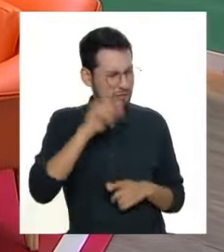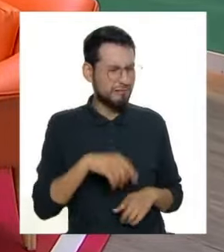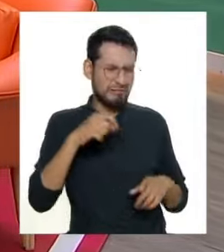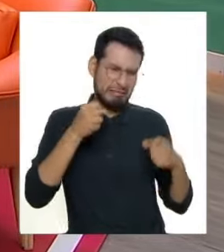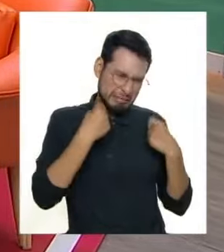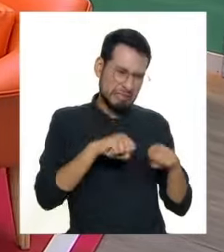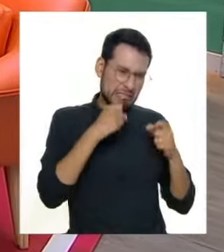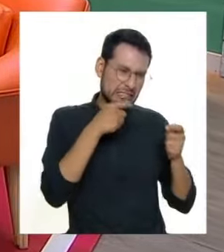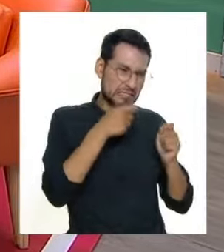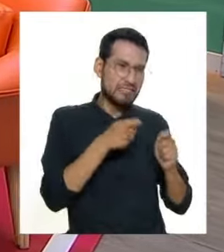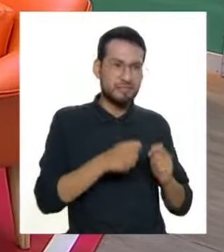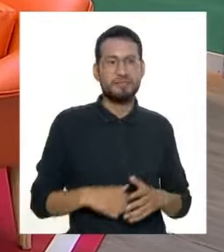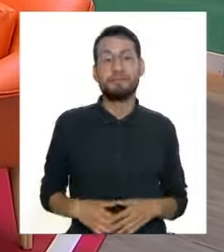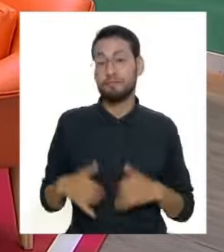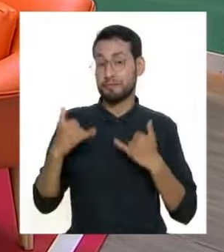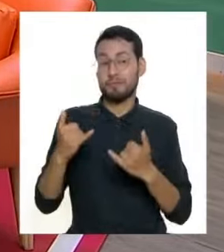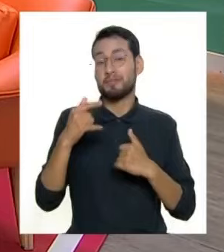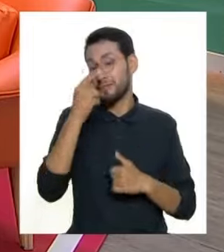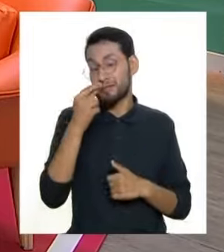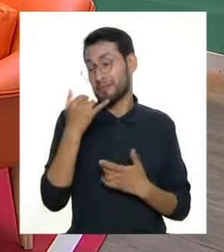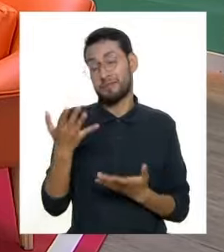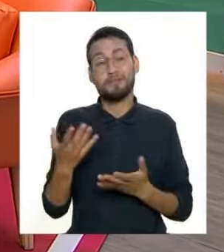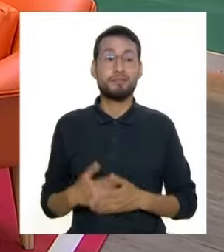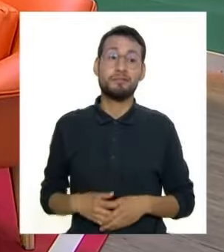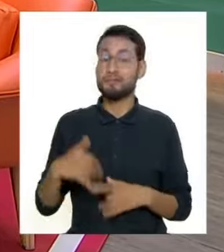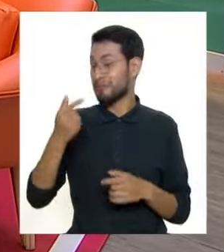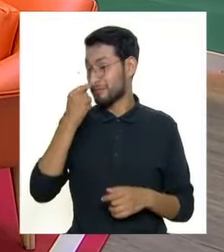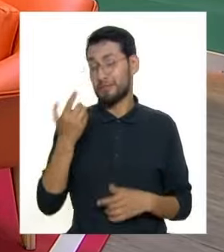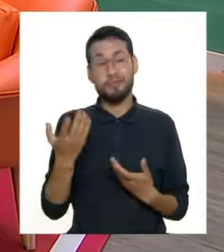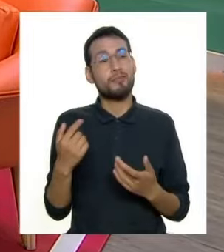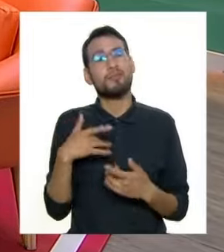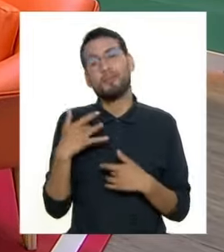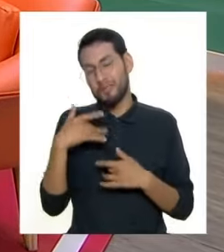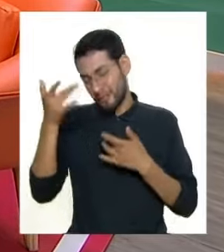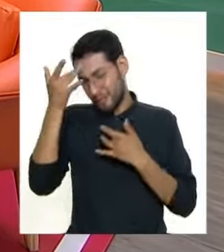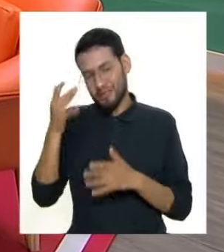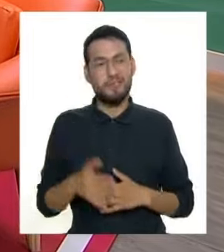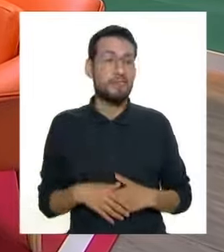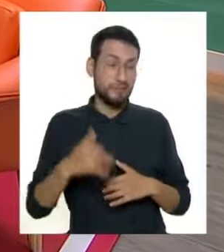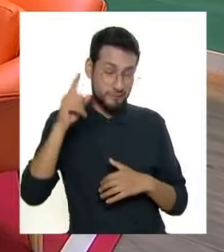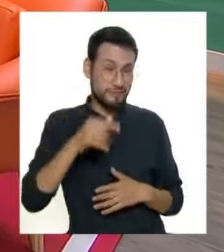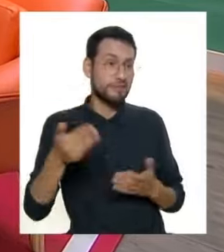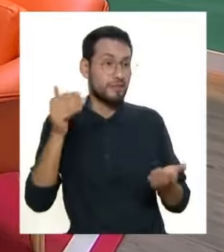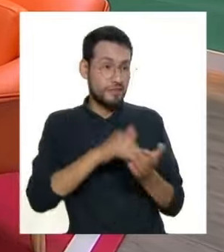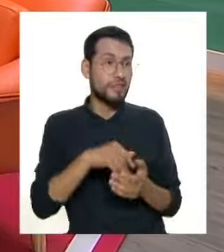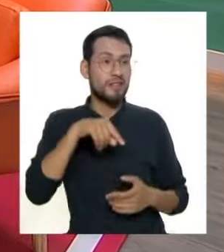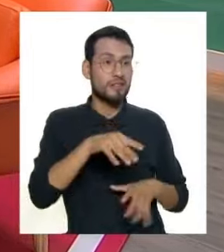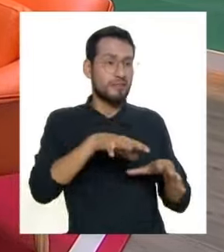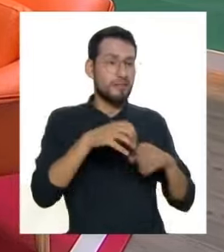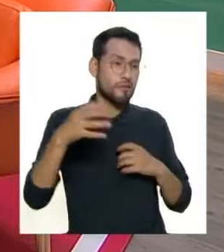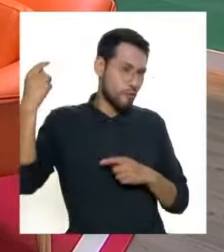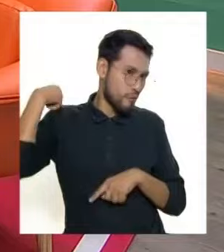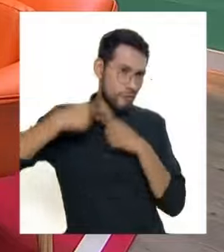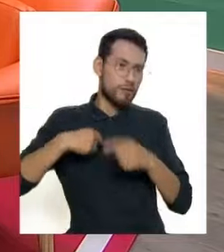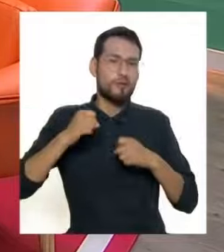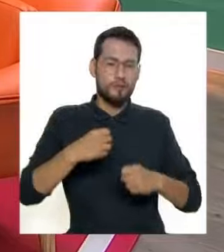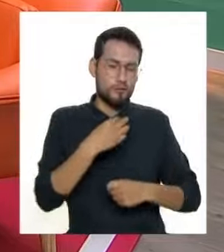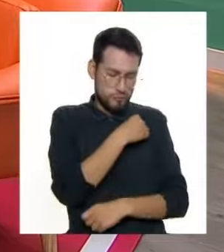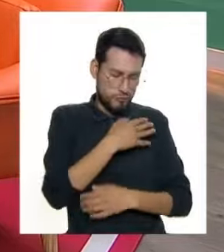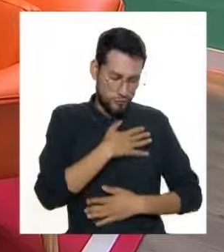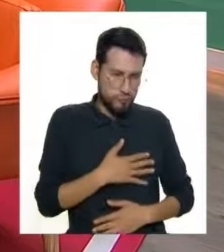presionarlo bastante para que lo haga. Y está resfriado el pobre, ¿ves? ¿Se resfrió? Pobrecito, se resfrió. Ya, entonces tiene que volver a meterse hielo todos los días para que su